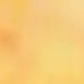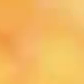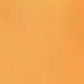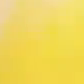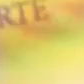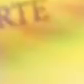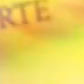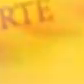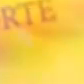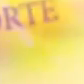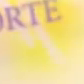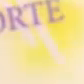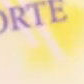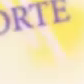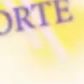día del Señor.